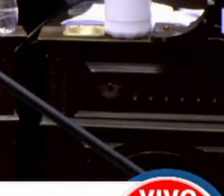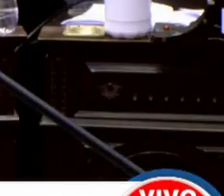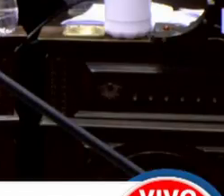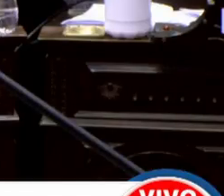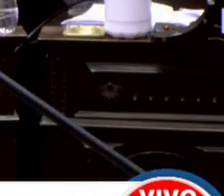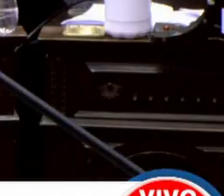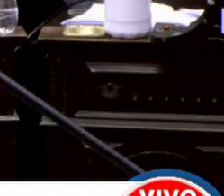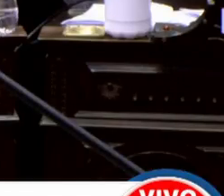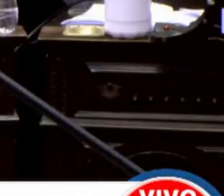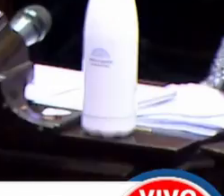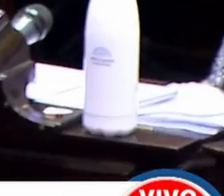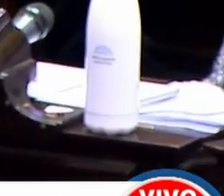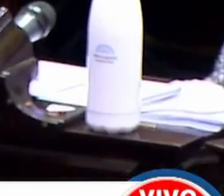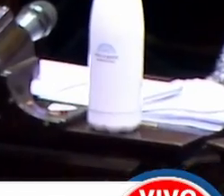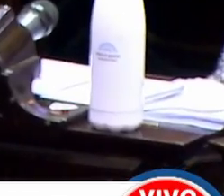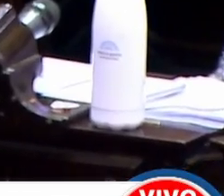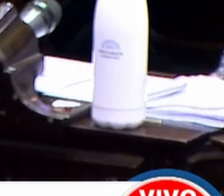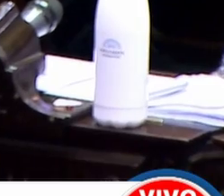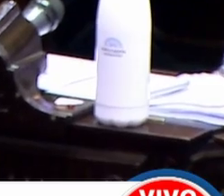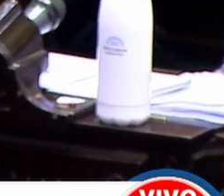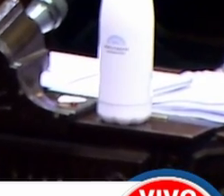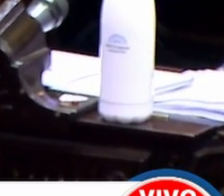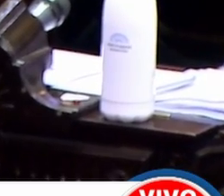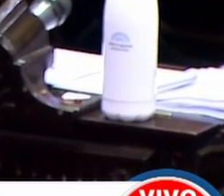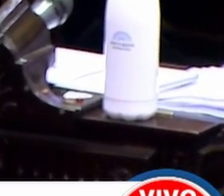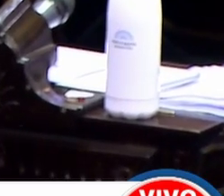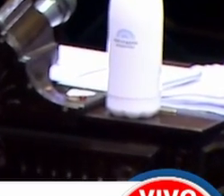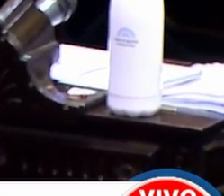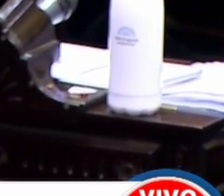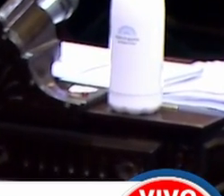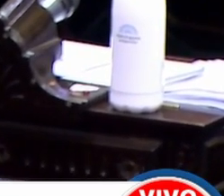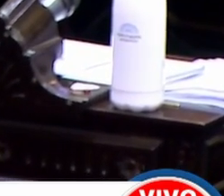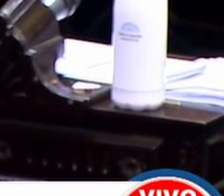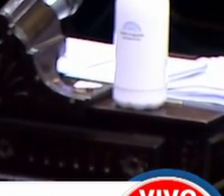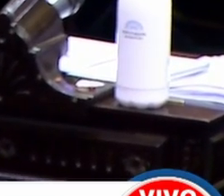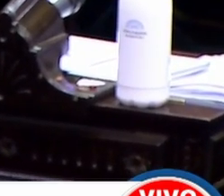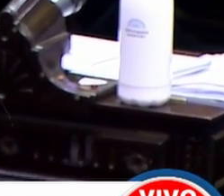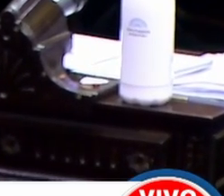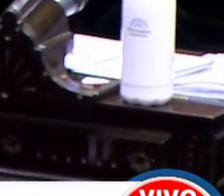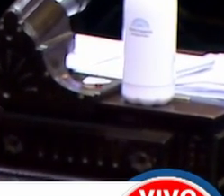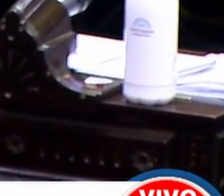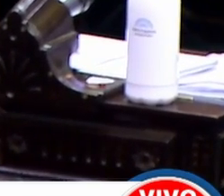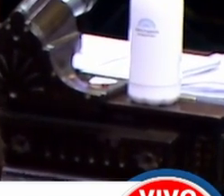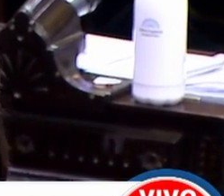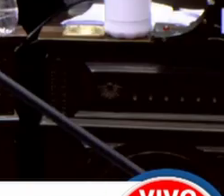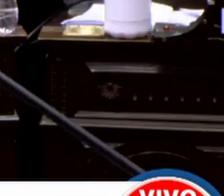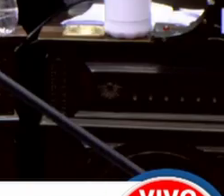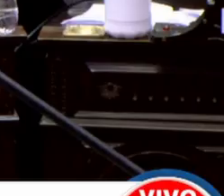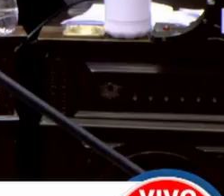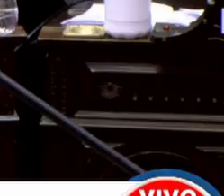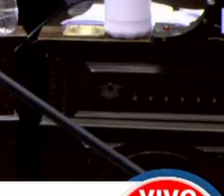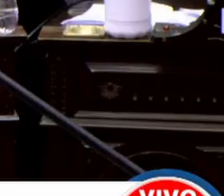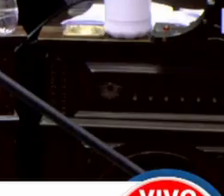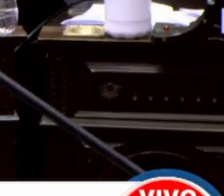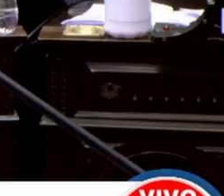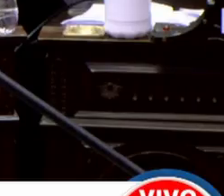los 30 mil desaparecidos por mis compañeros del glorioso pst y juró defender los derechos de las mujeres los